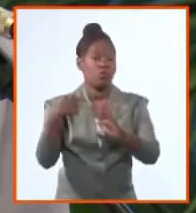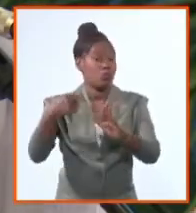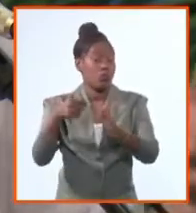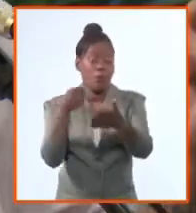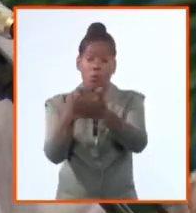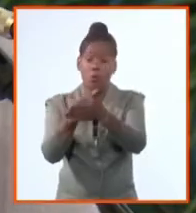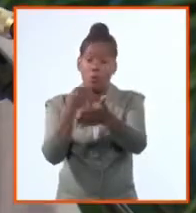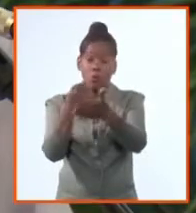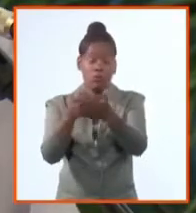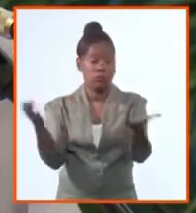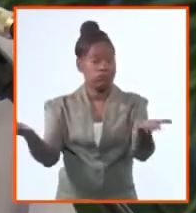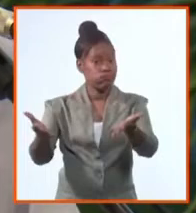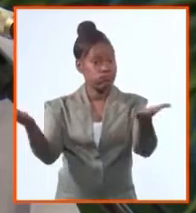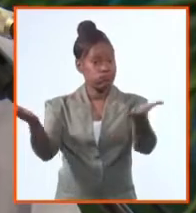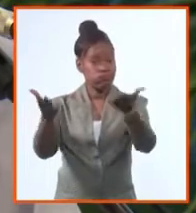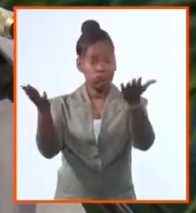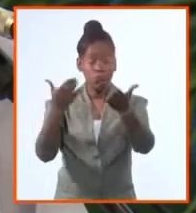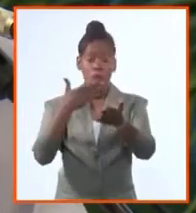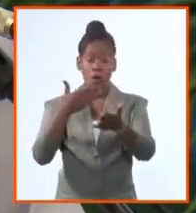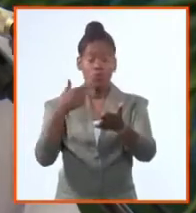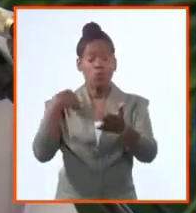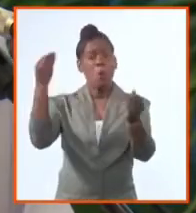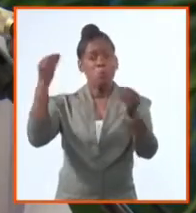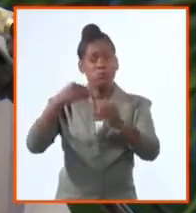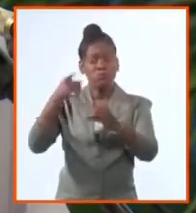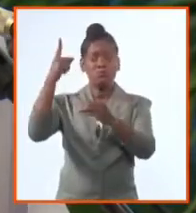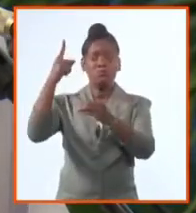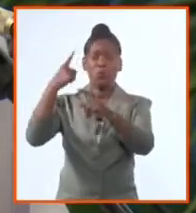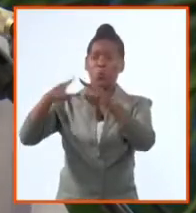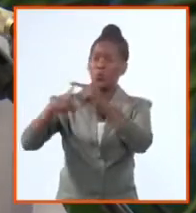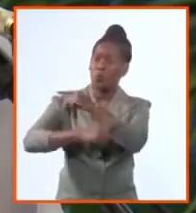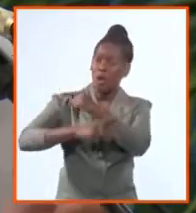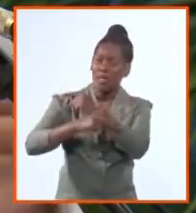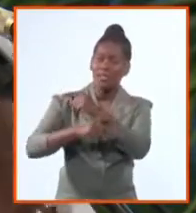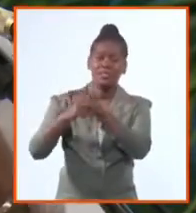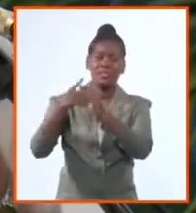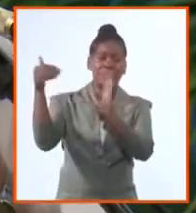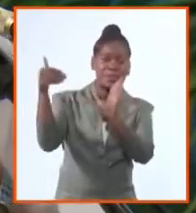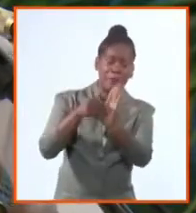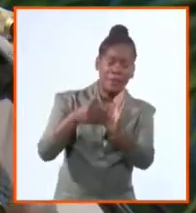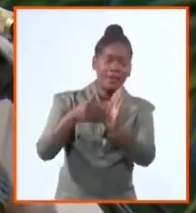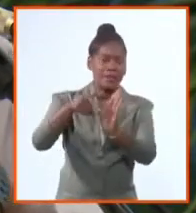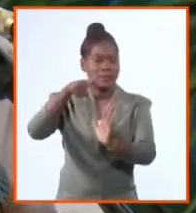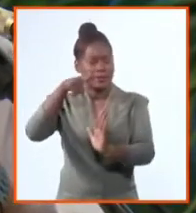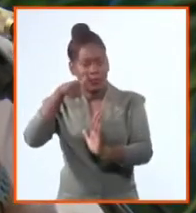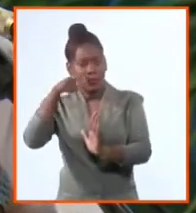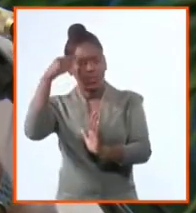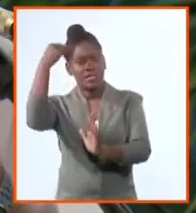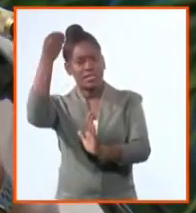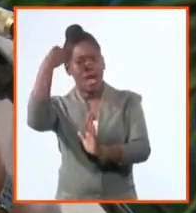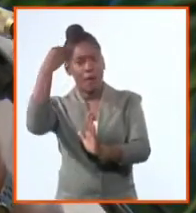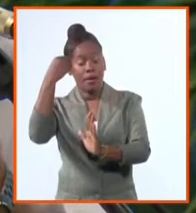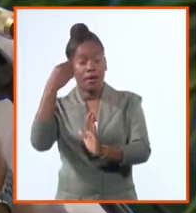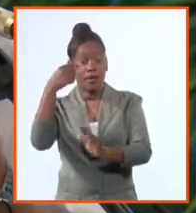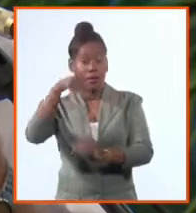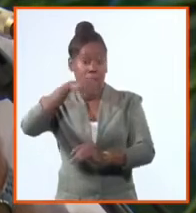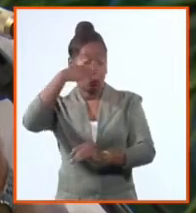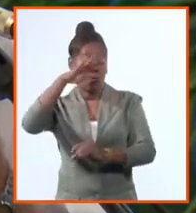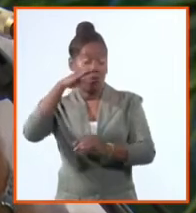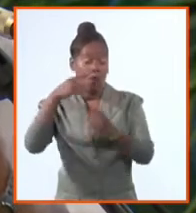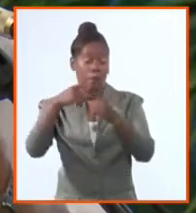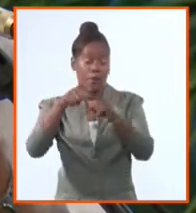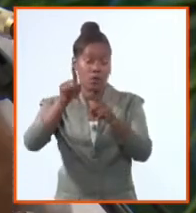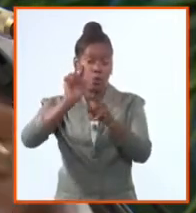terreno también, es decir, el terreno del exterior. Y cuesta mucho trabajo en esta dirección. Ese es un primer tema que quería